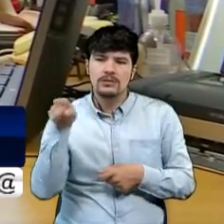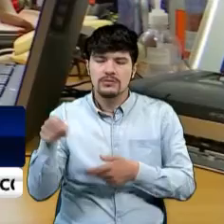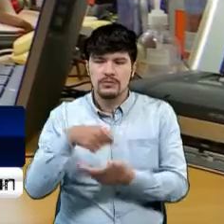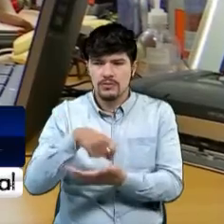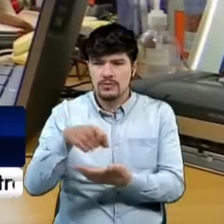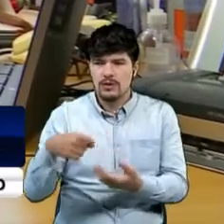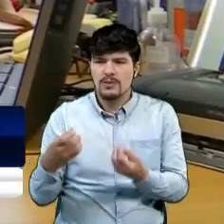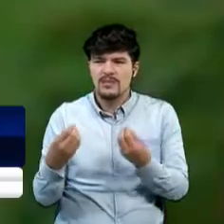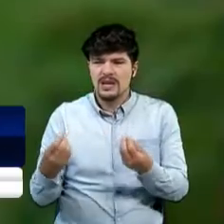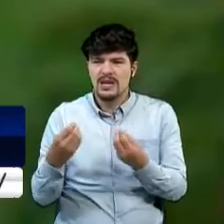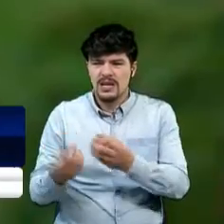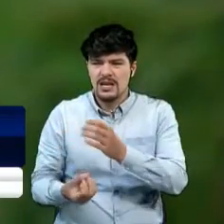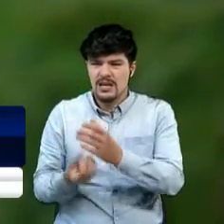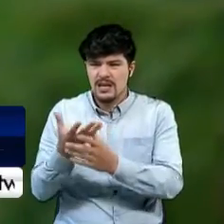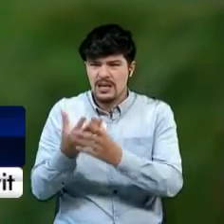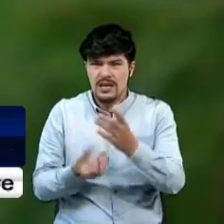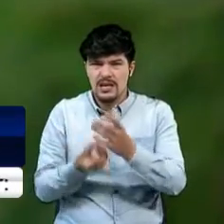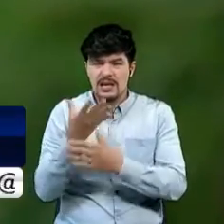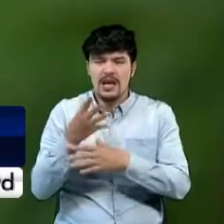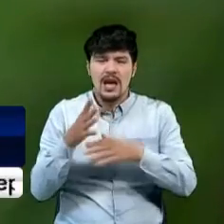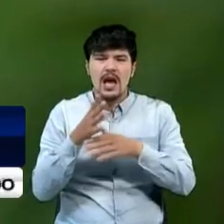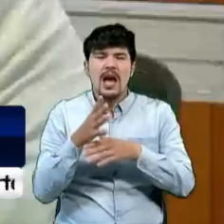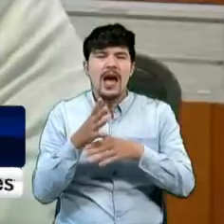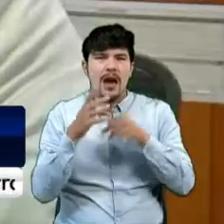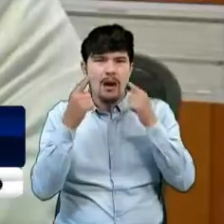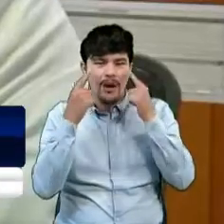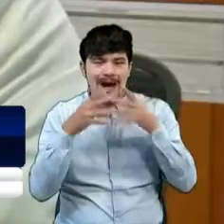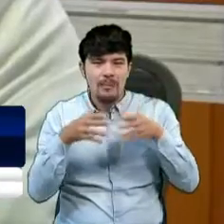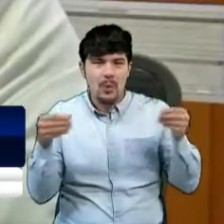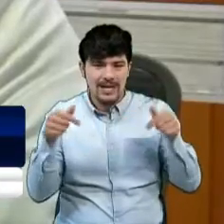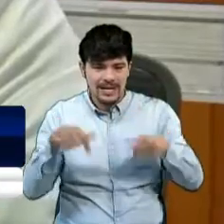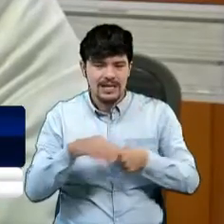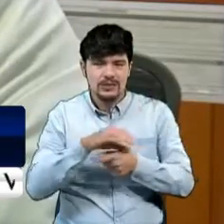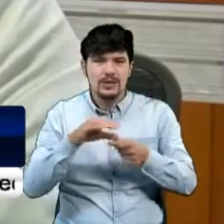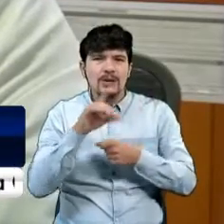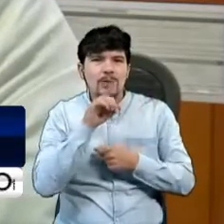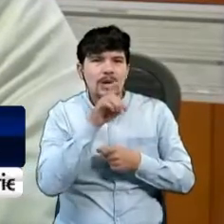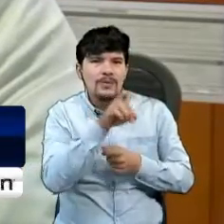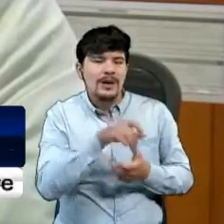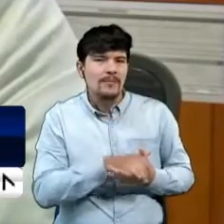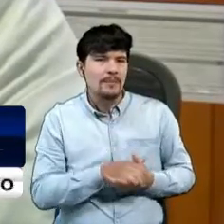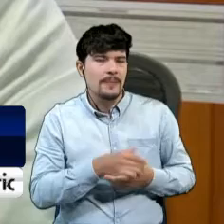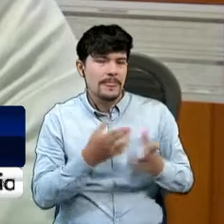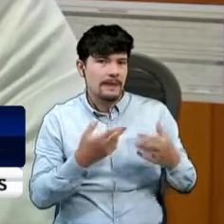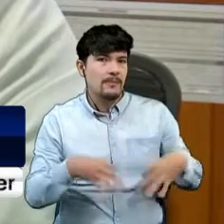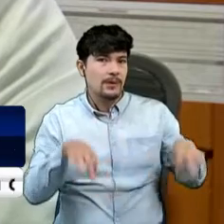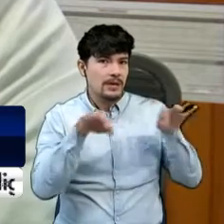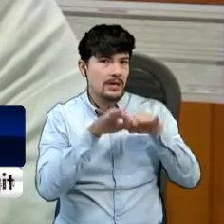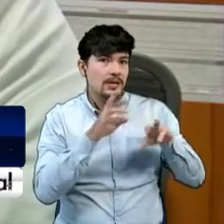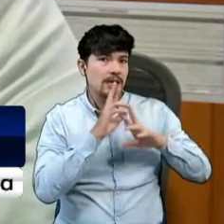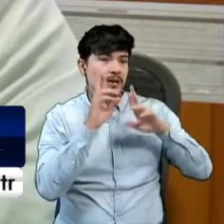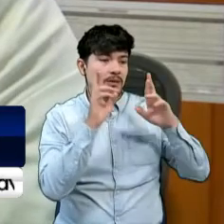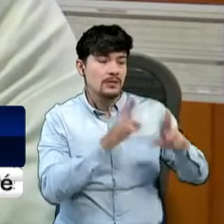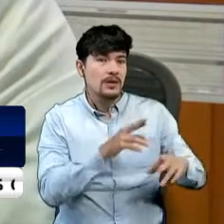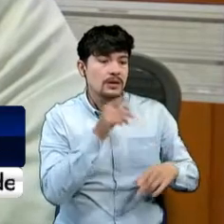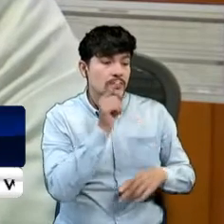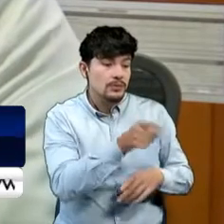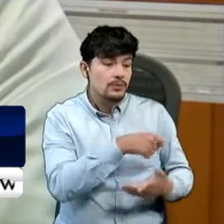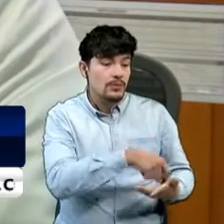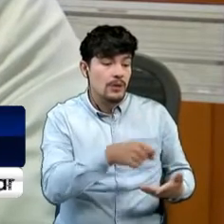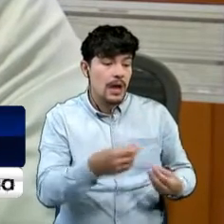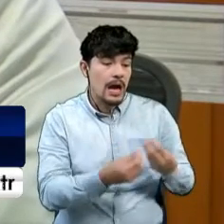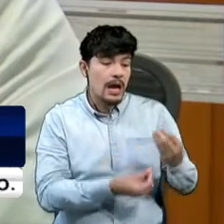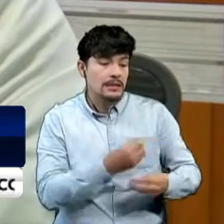contrato para la siembra de prado japonés en bucaramanga es importante destacar que fue un contrato que desarrolló el alcaldía de bucaramanga